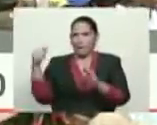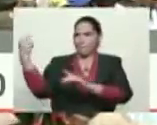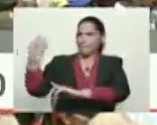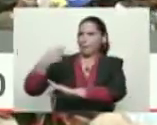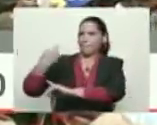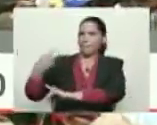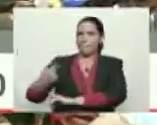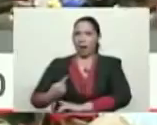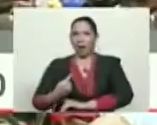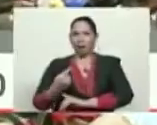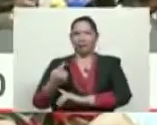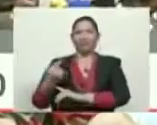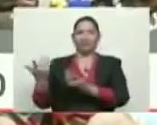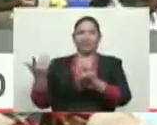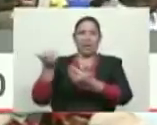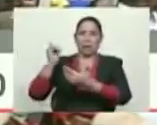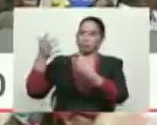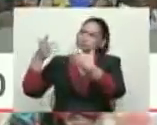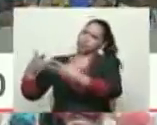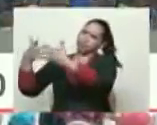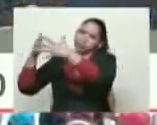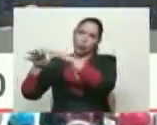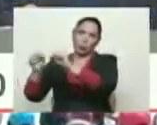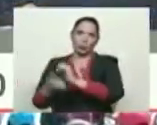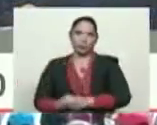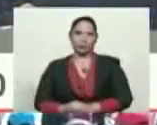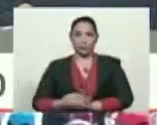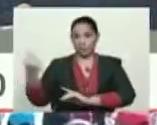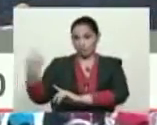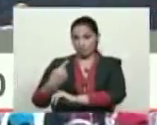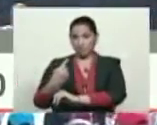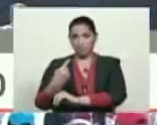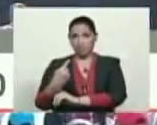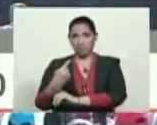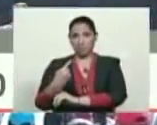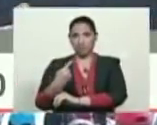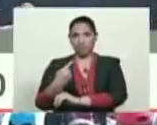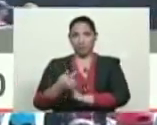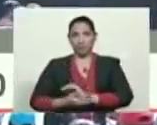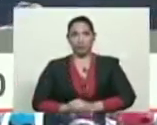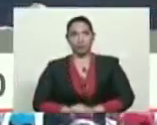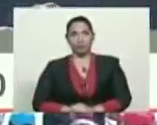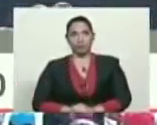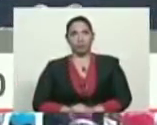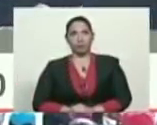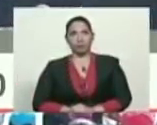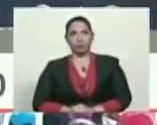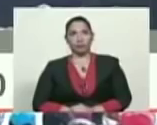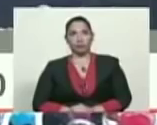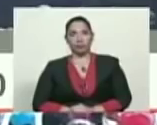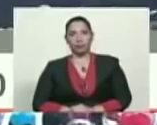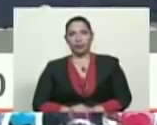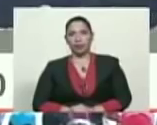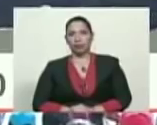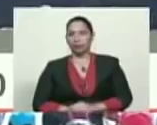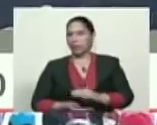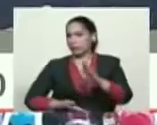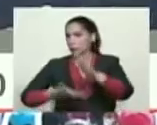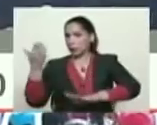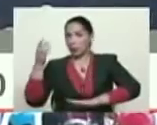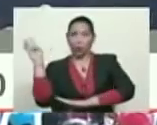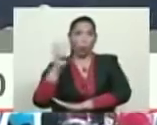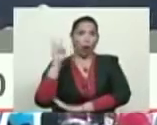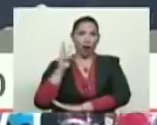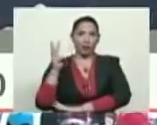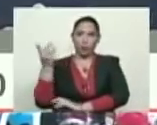da el imperialismo. Las instrucciones que directamente se los llevan allá a Washington, a los